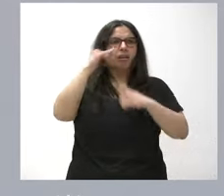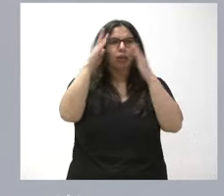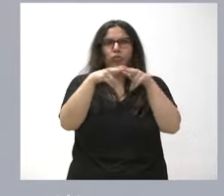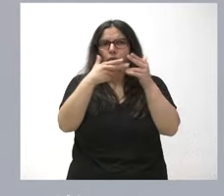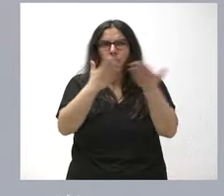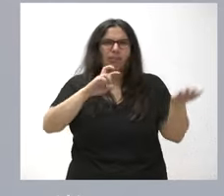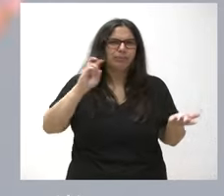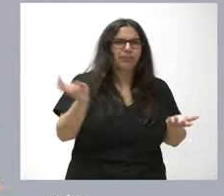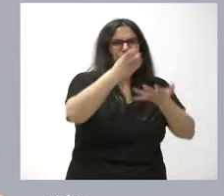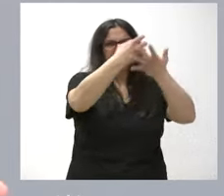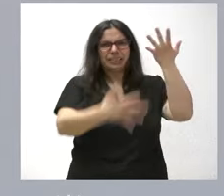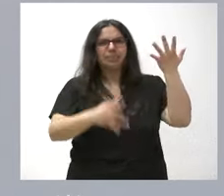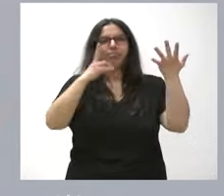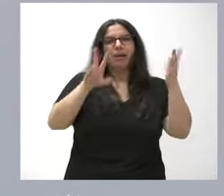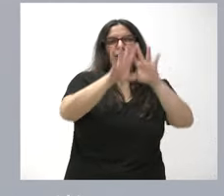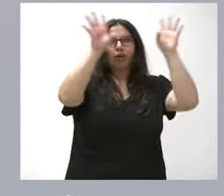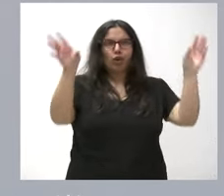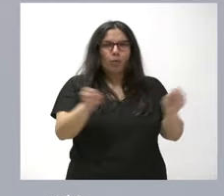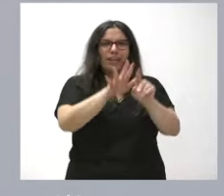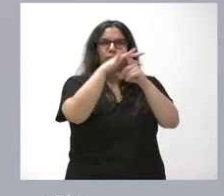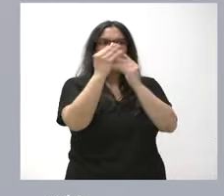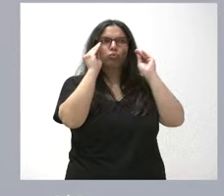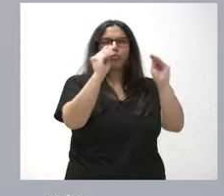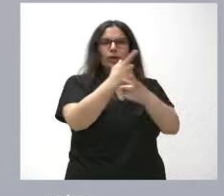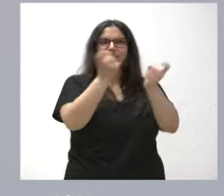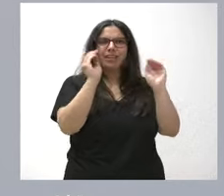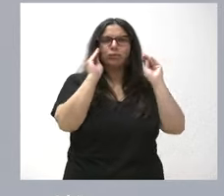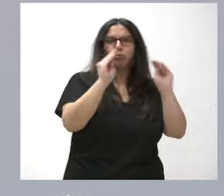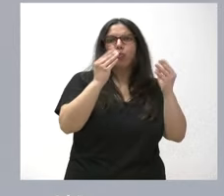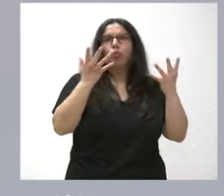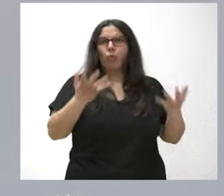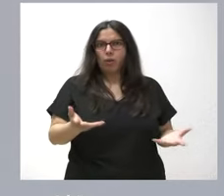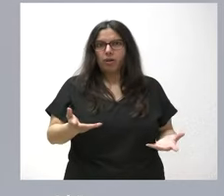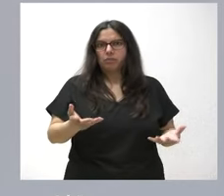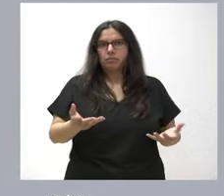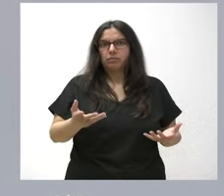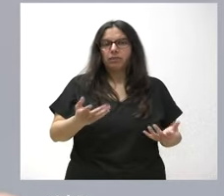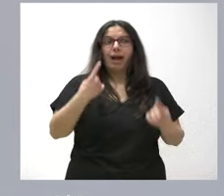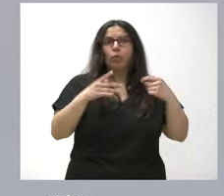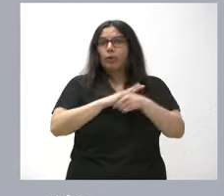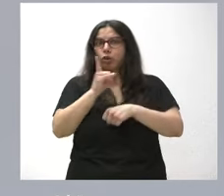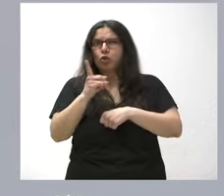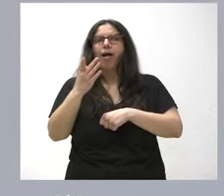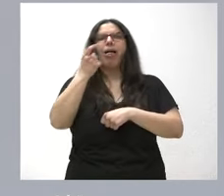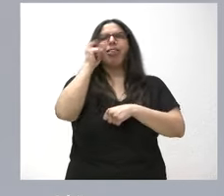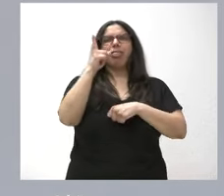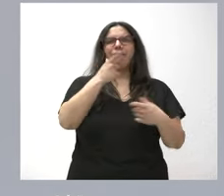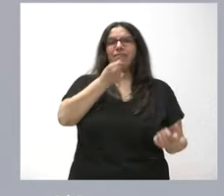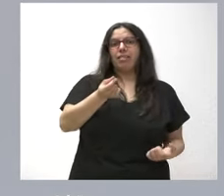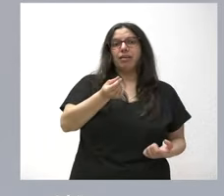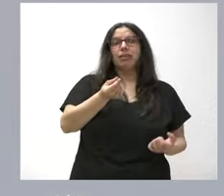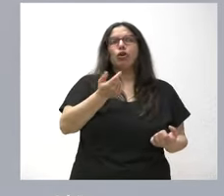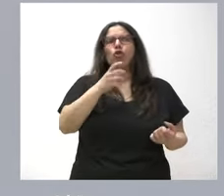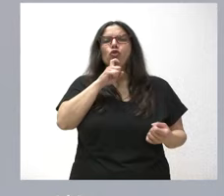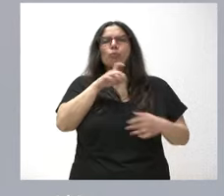a permitir dar una visión global de cuáles son las necesidades de estas personas, cuáles son las que no están cubiertas y cuáles son las que quizá